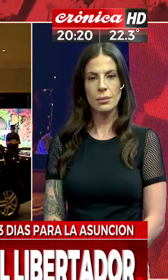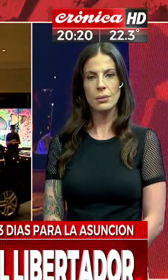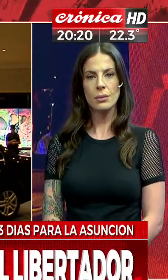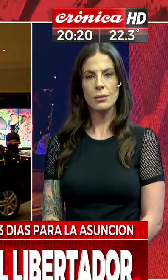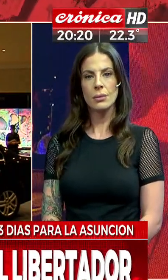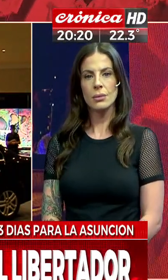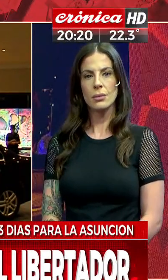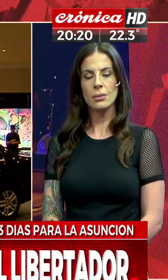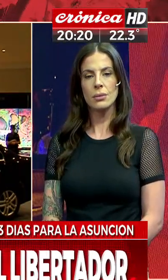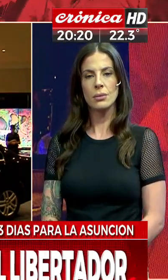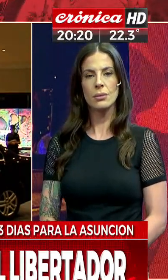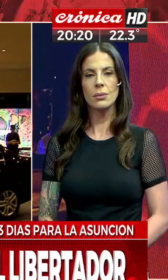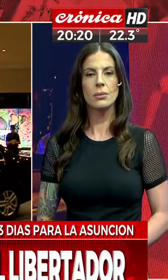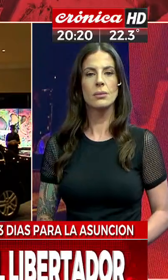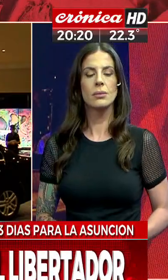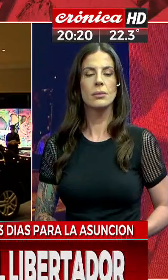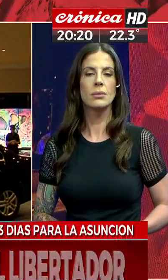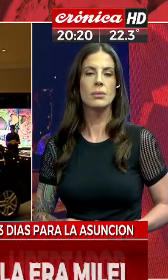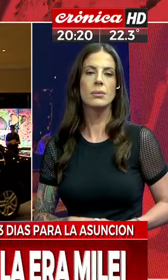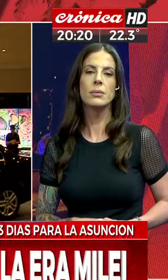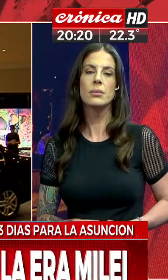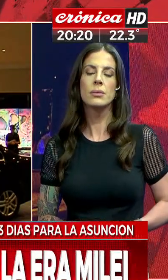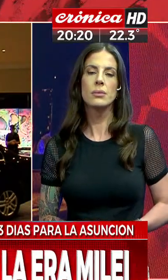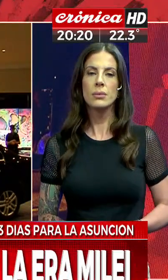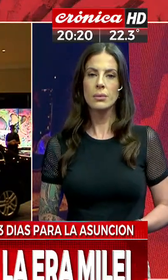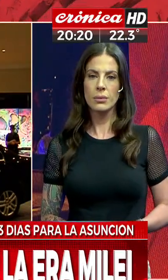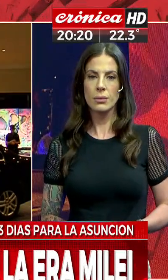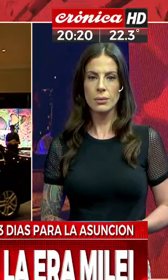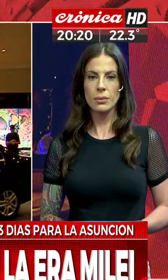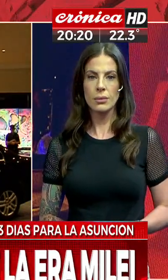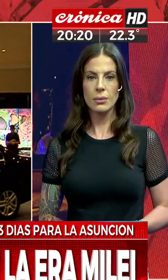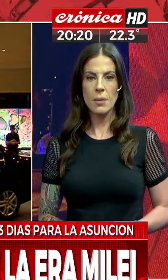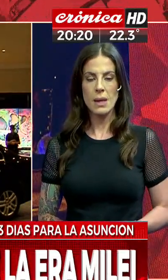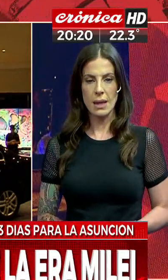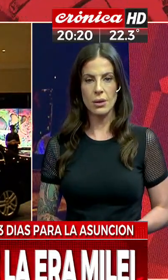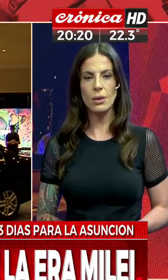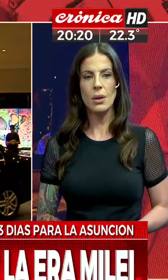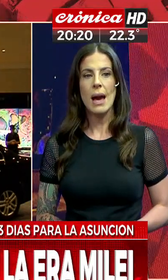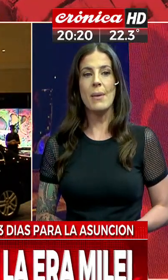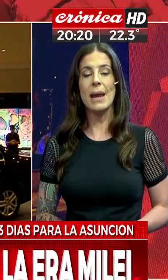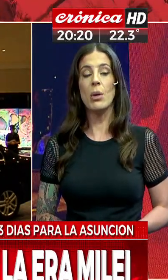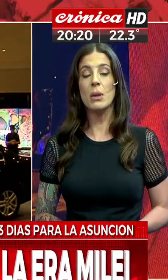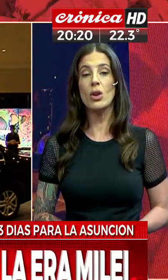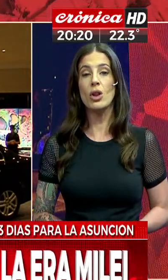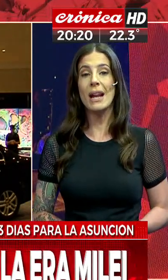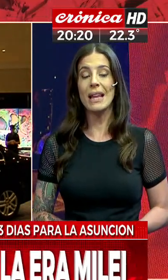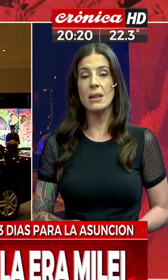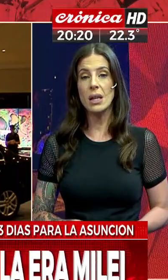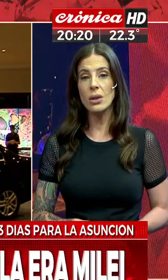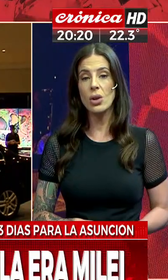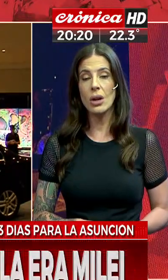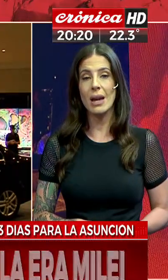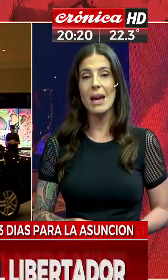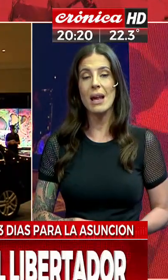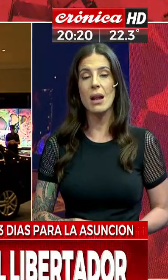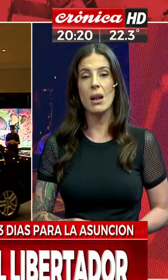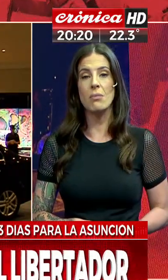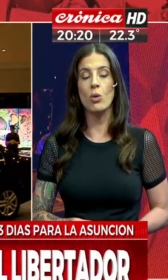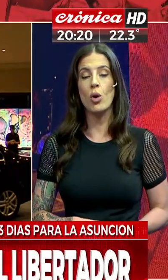Un indicador más, de los indicadores más claros al respecto de esto, ha sido el movimiento del dólar. Exacto. A ver, el movimiento del dólar, que entiendo